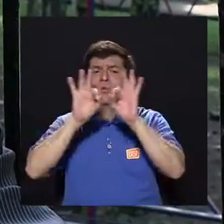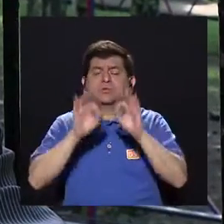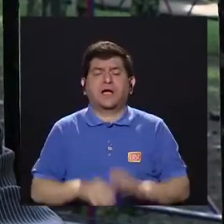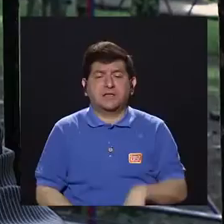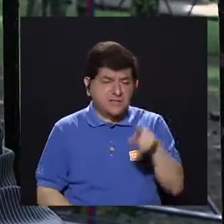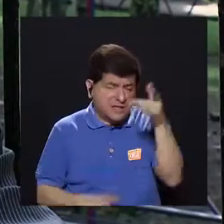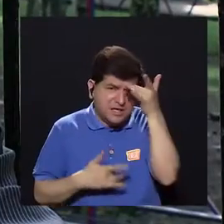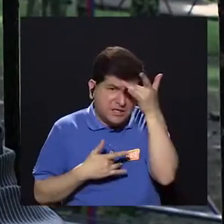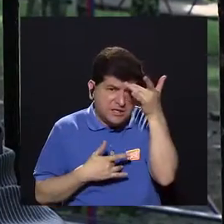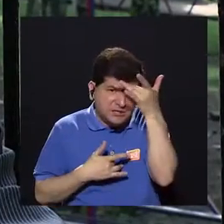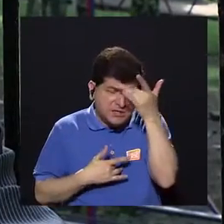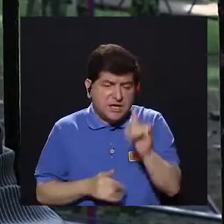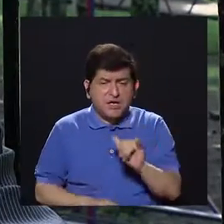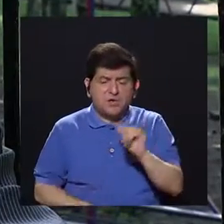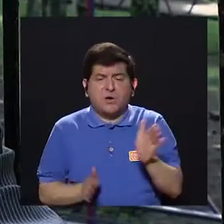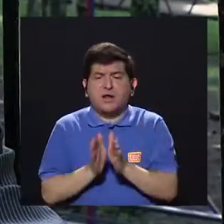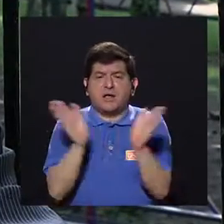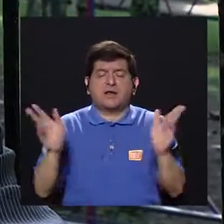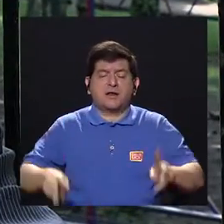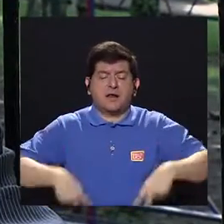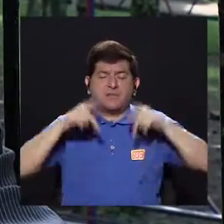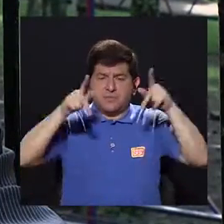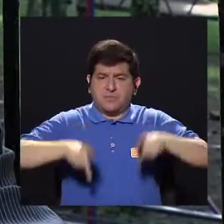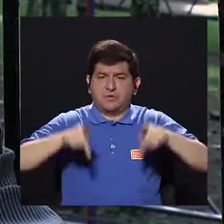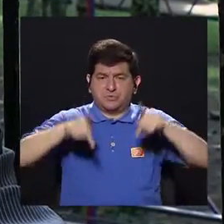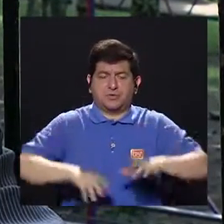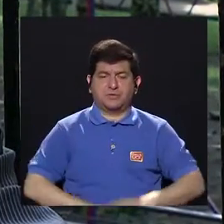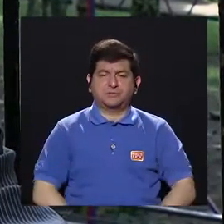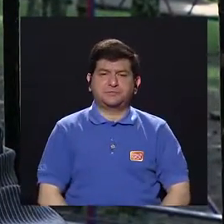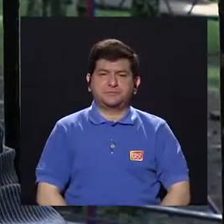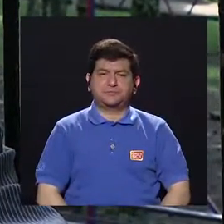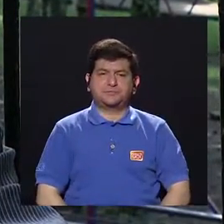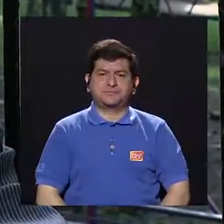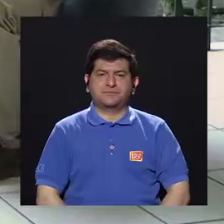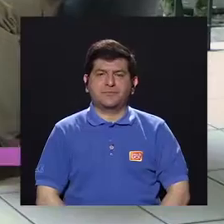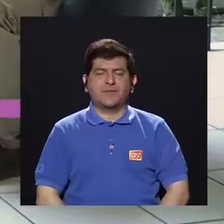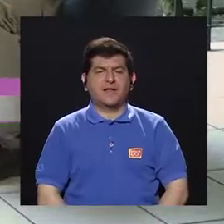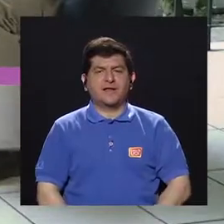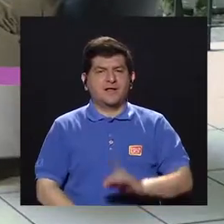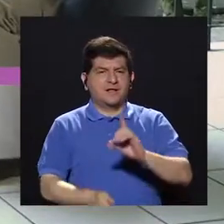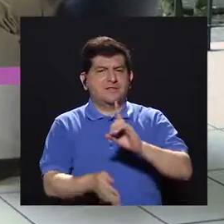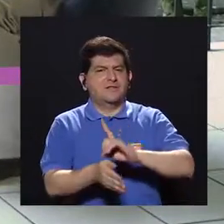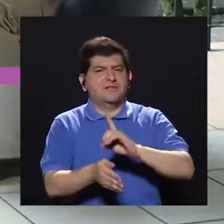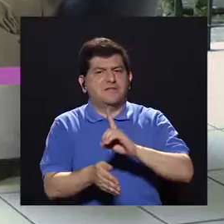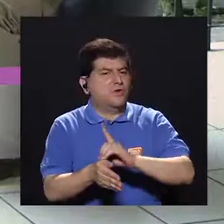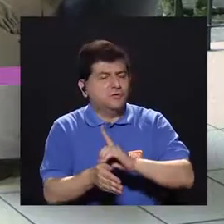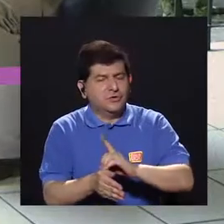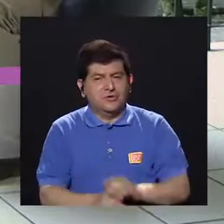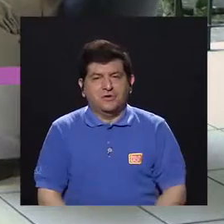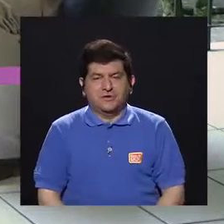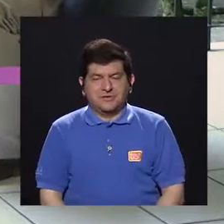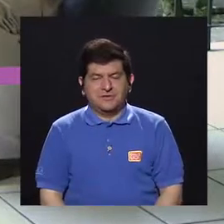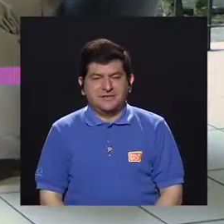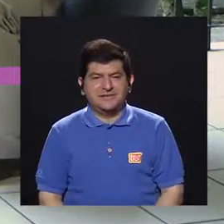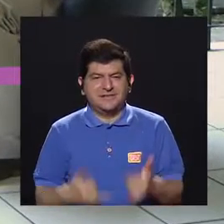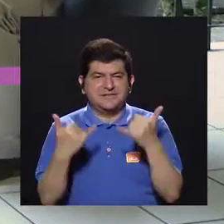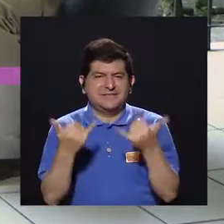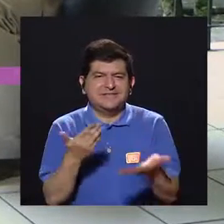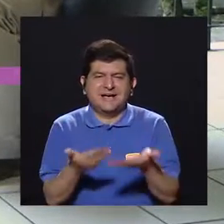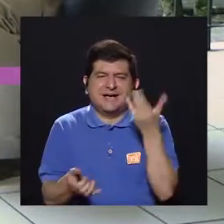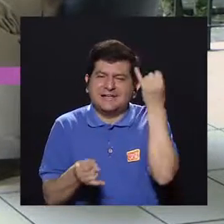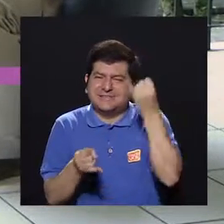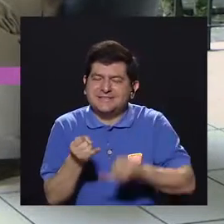muy importante en esta enfermedad como en general en la vida de un ser humano. Doctor, y bueno,